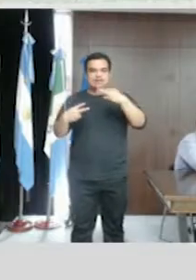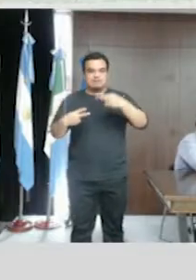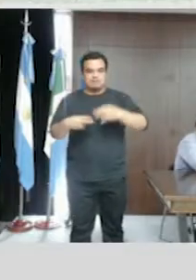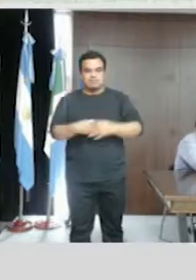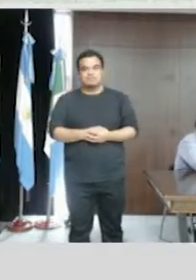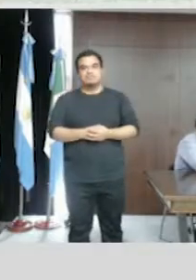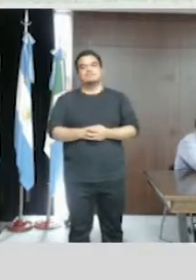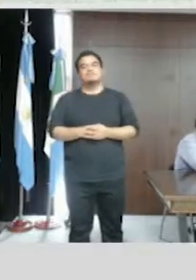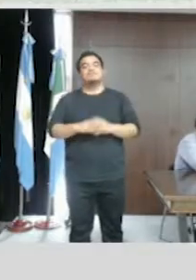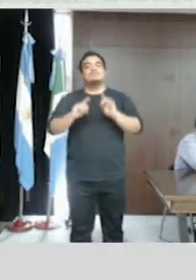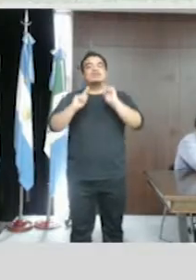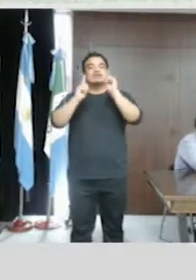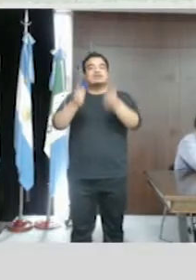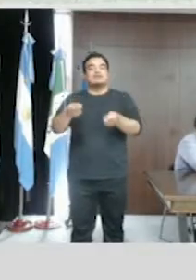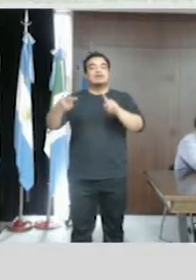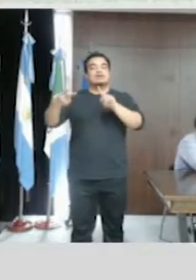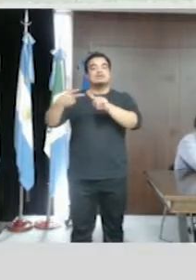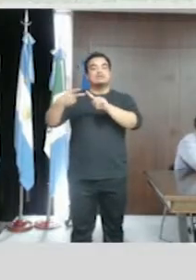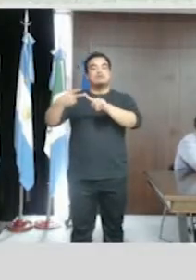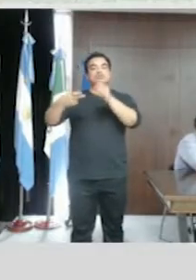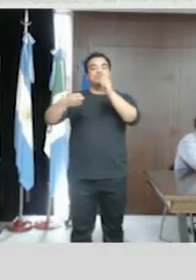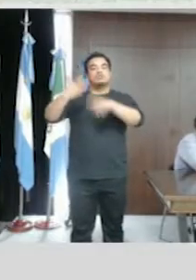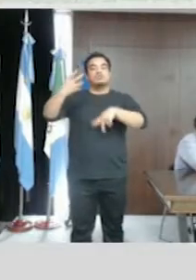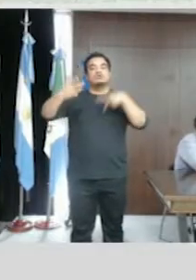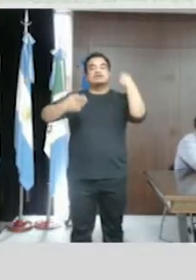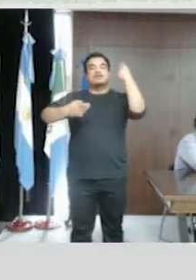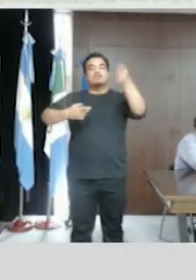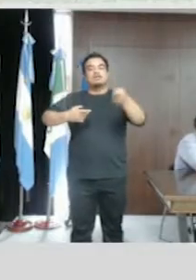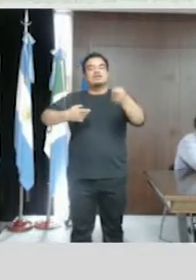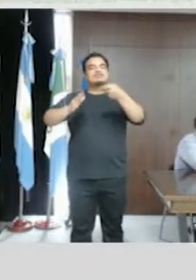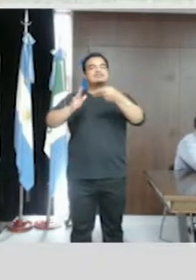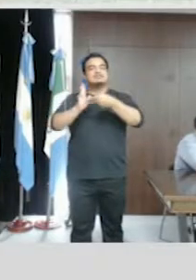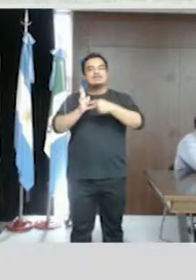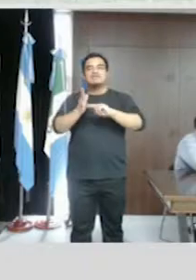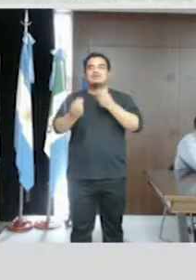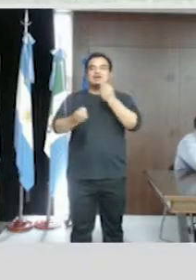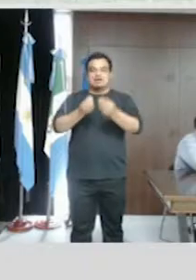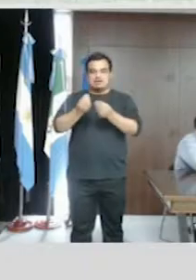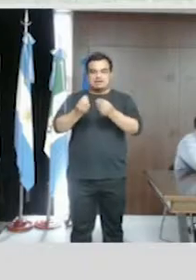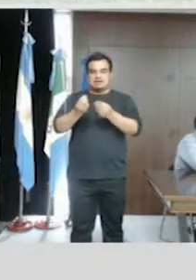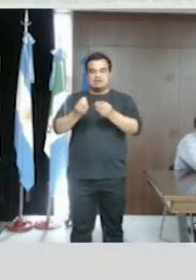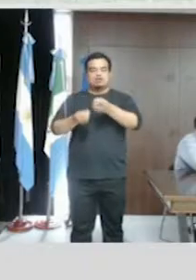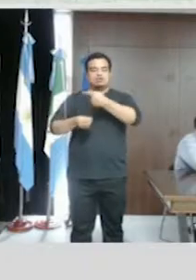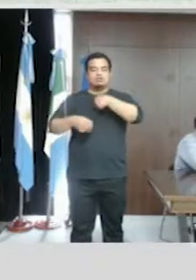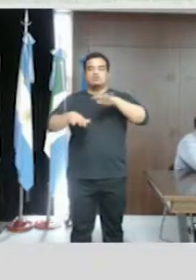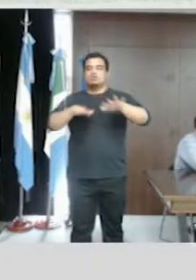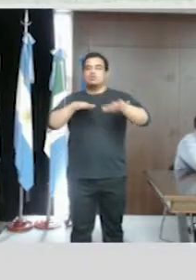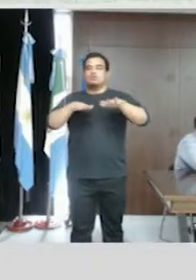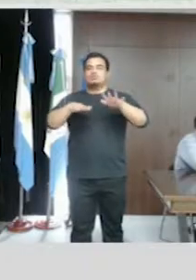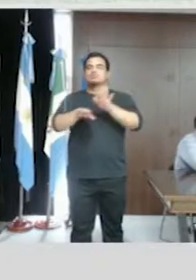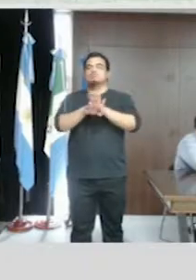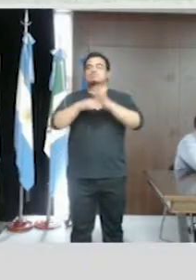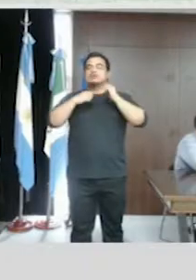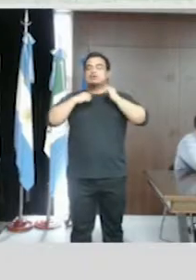Donar permite experimentar la libertad del sufrimiento cuando nos sacamos esa mochila, cuando perdemos el peso